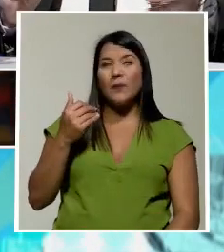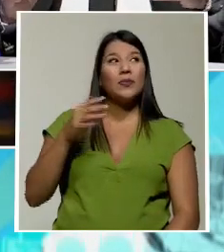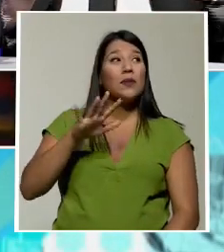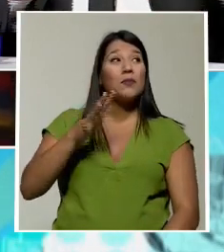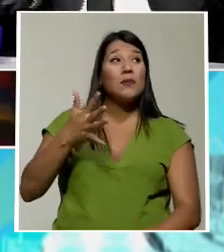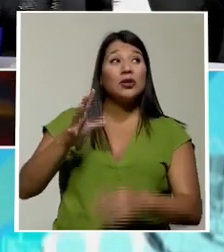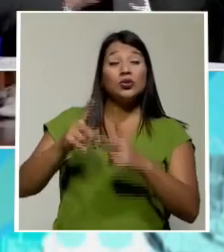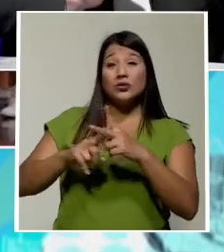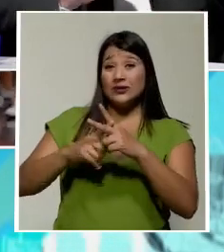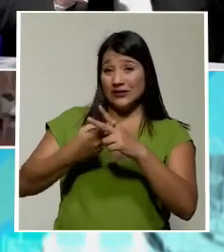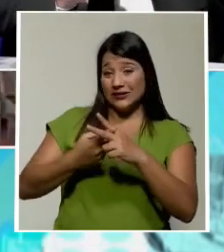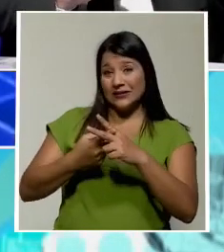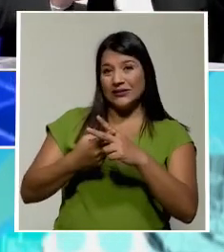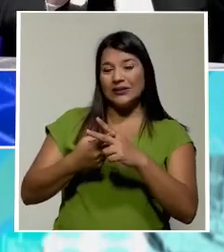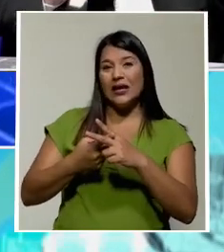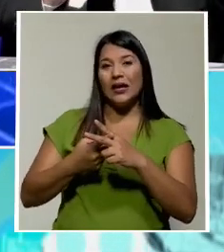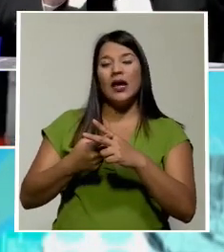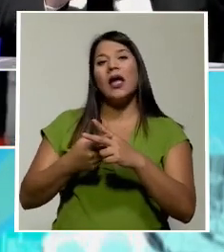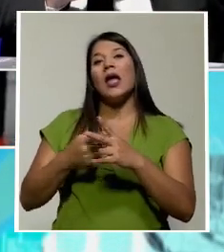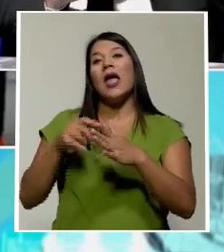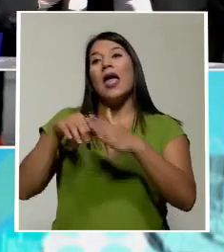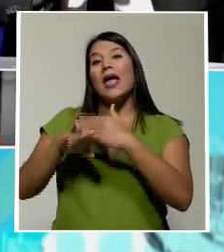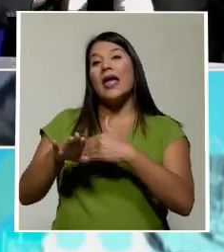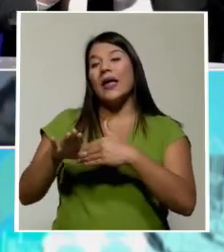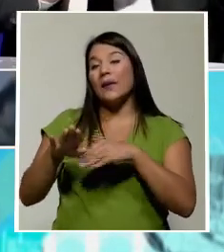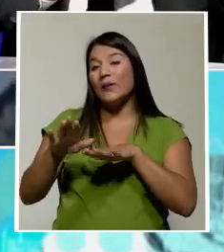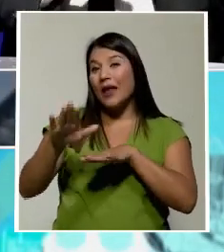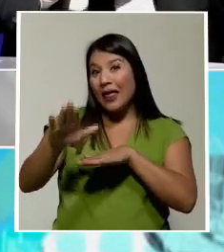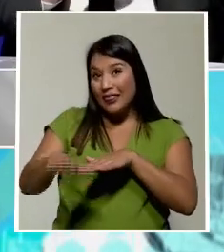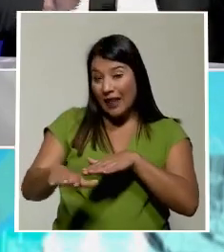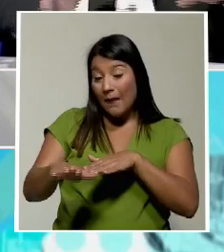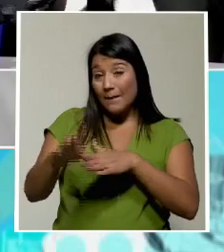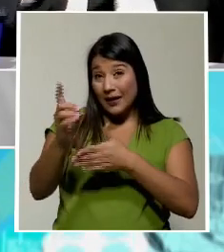inicial, en una etapa de diseño que se